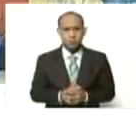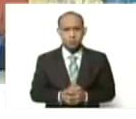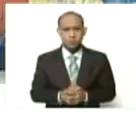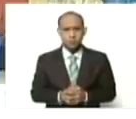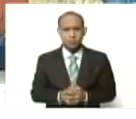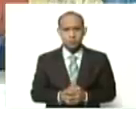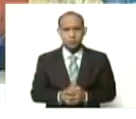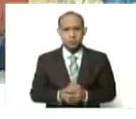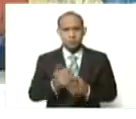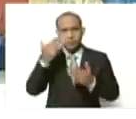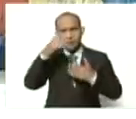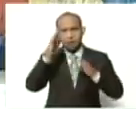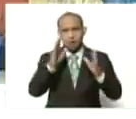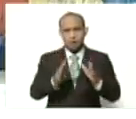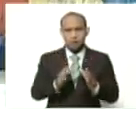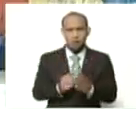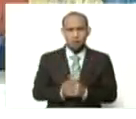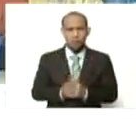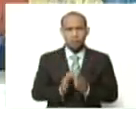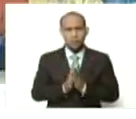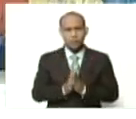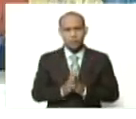Atención, Carmen. Atención, Carmen.